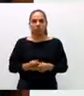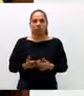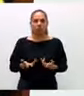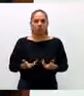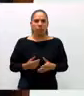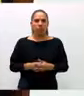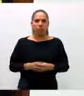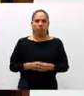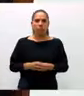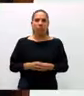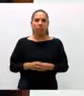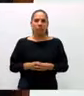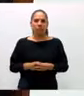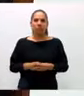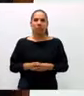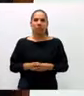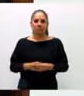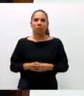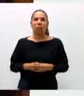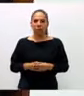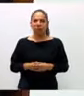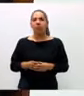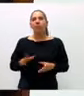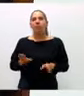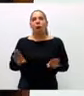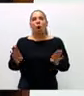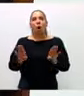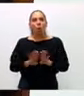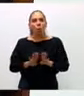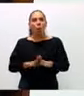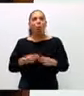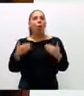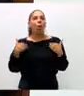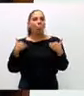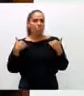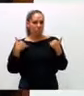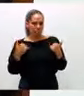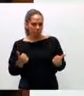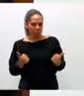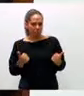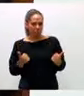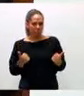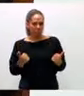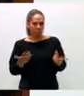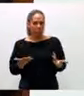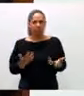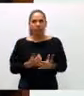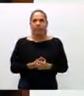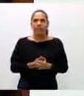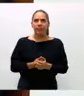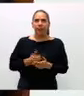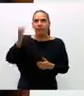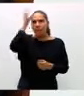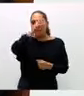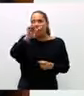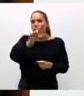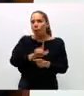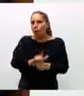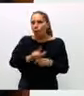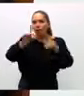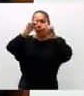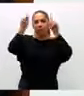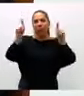bueno, son como que estos tres grandes momentos que nos perfilan hacia una real cultura de paz, donde